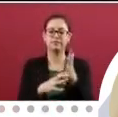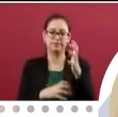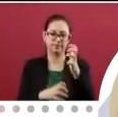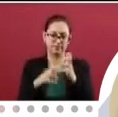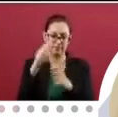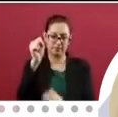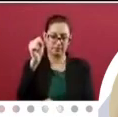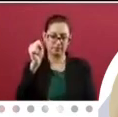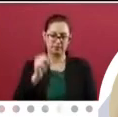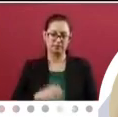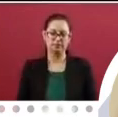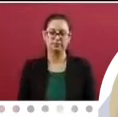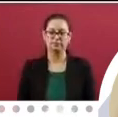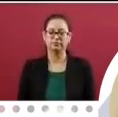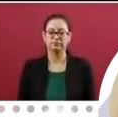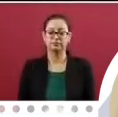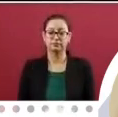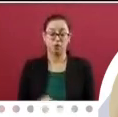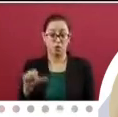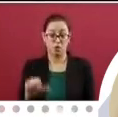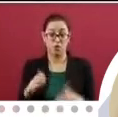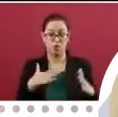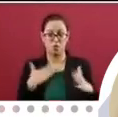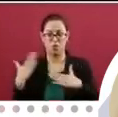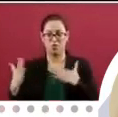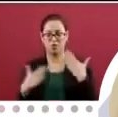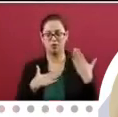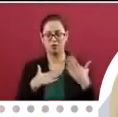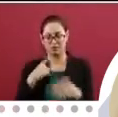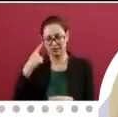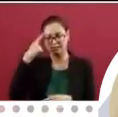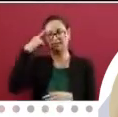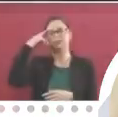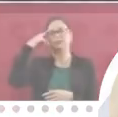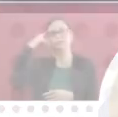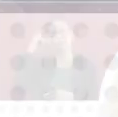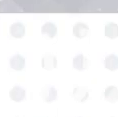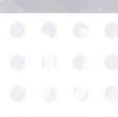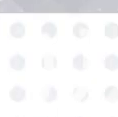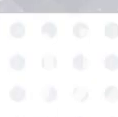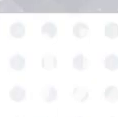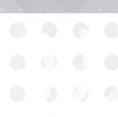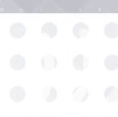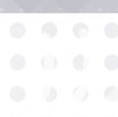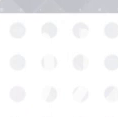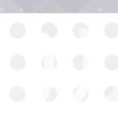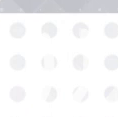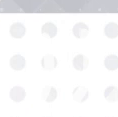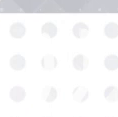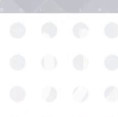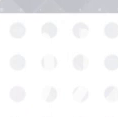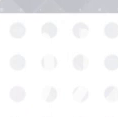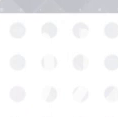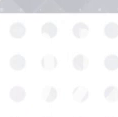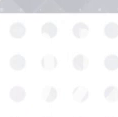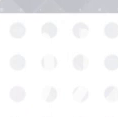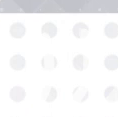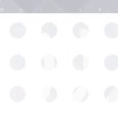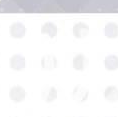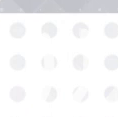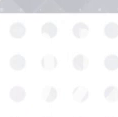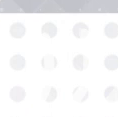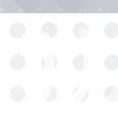La licitación del compadre solamente fue por insumos. Sí. Sin embargo, hay otras dos licitaciones previas